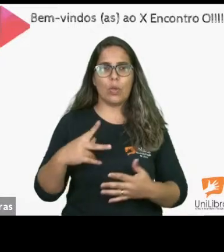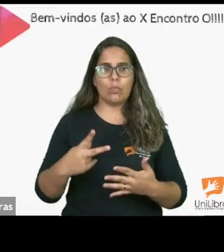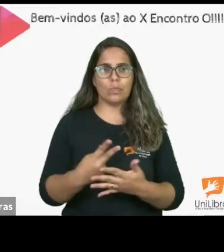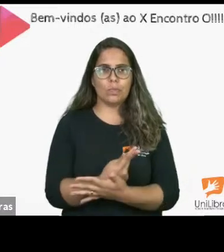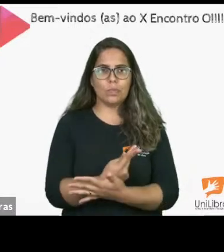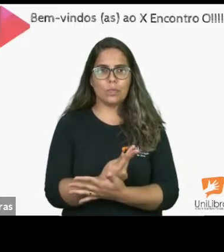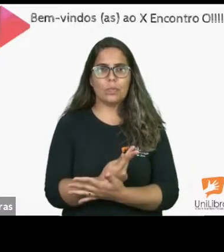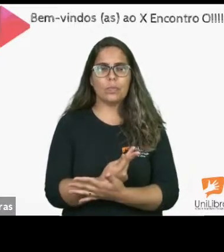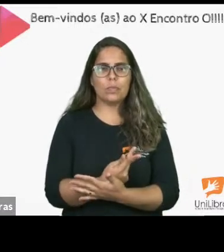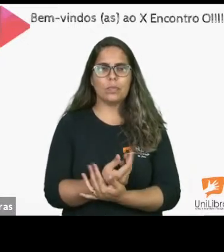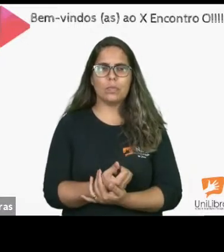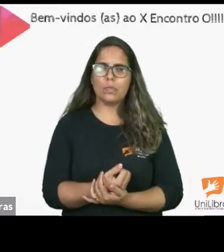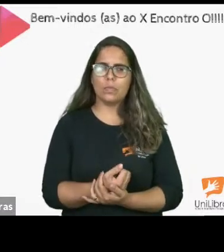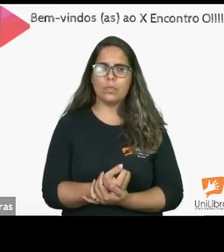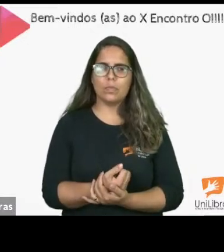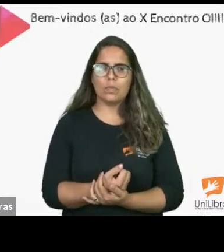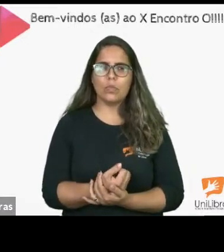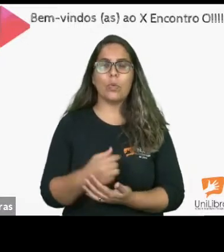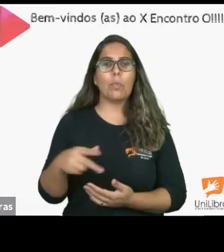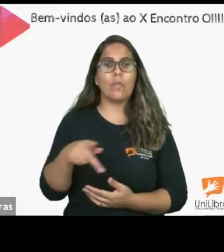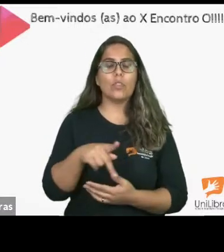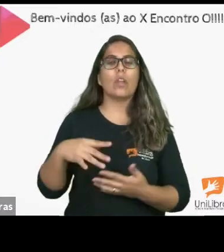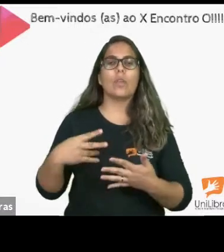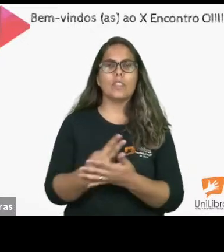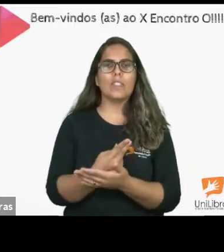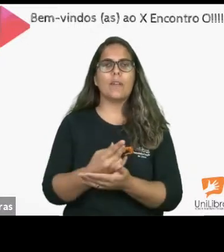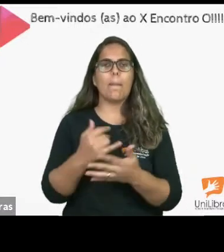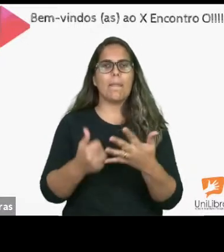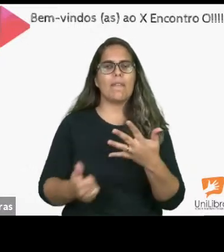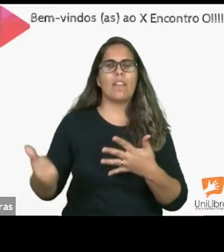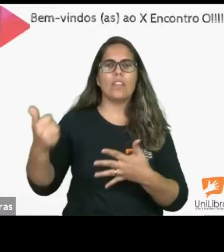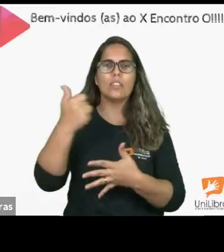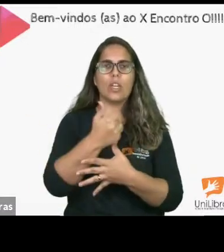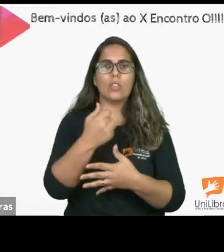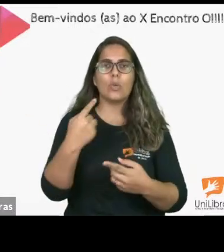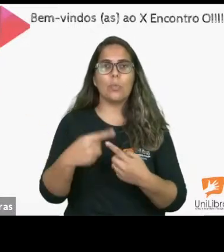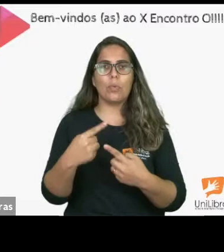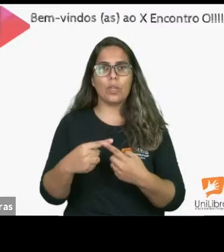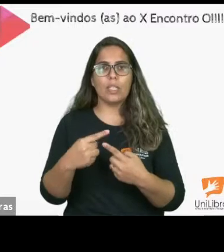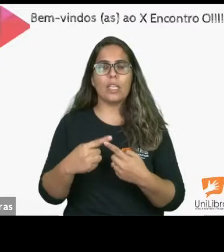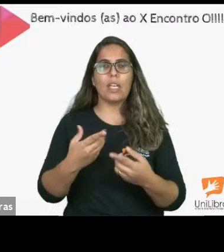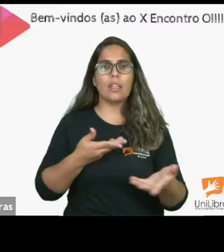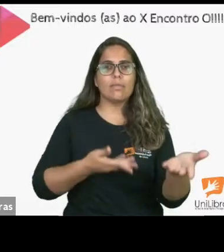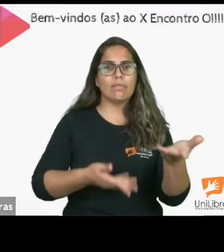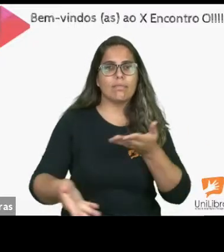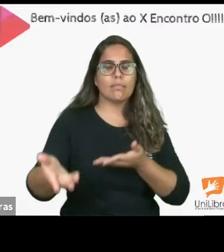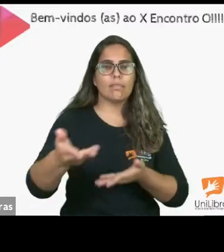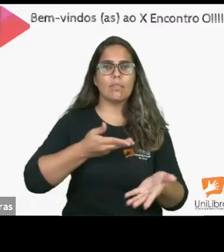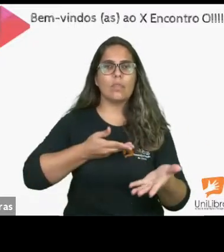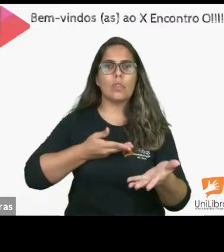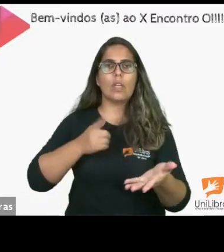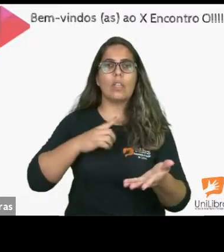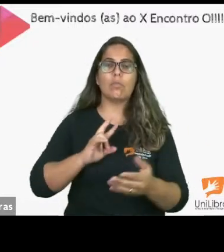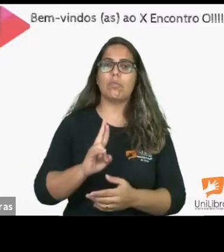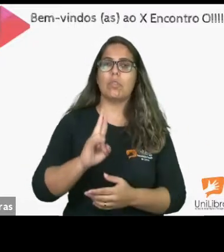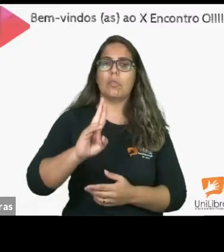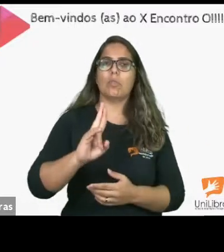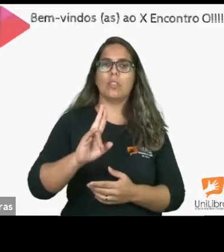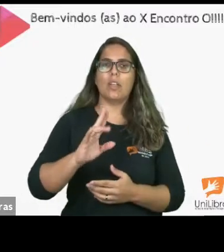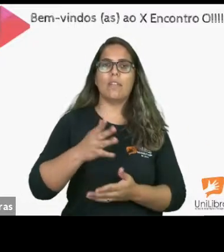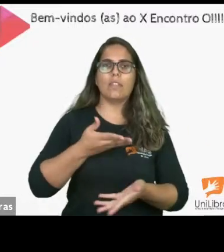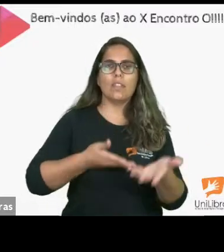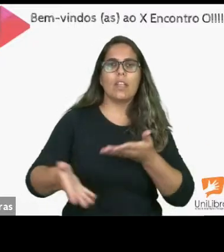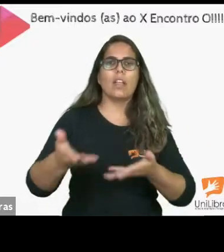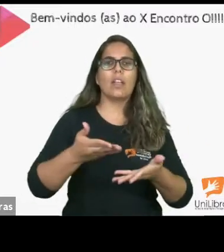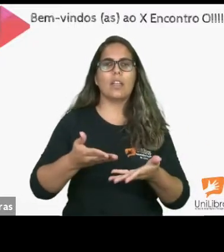digamos, el profesor está en una situación privilegiada, porque las miradas convergen a él, él es el foco de la atención y él es el